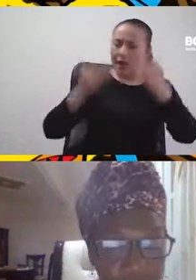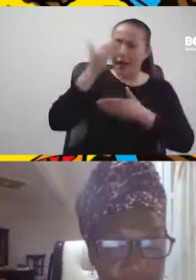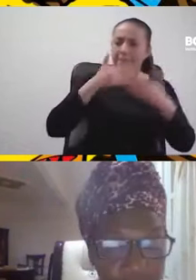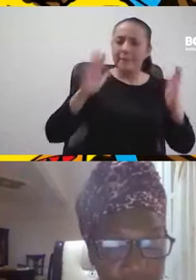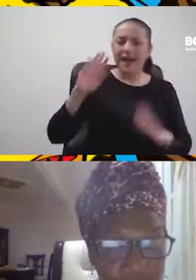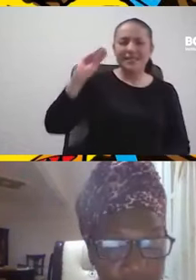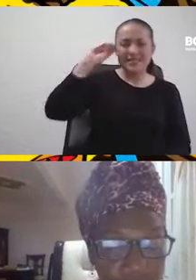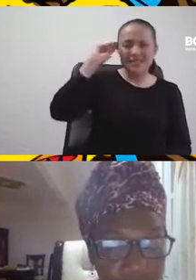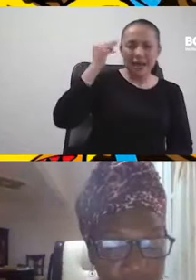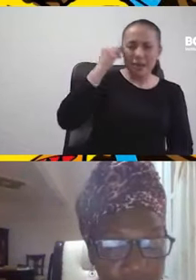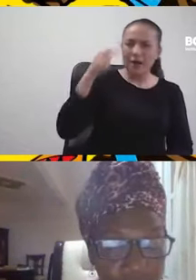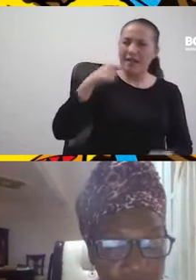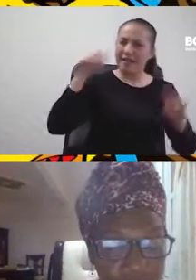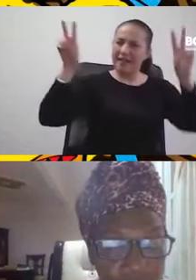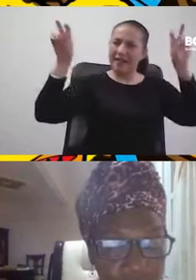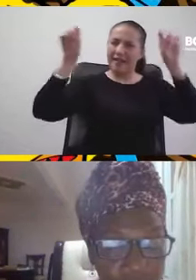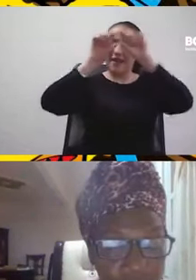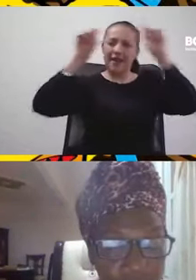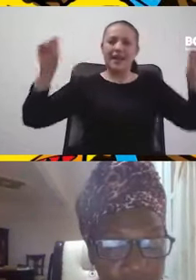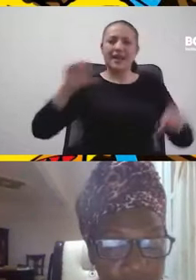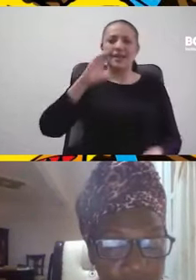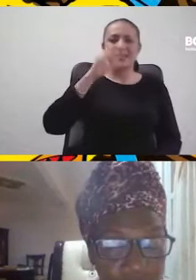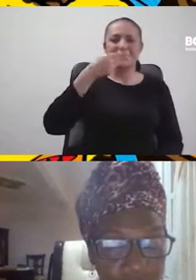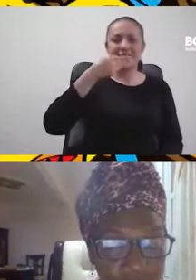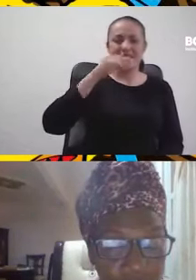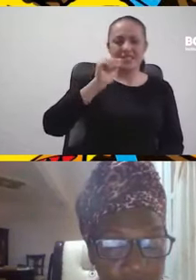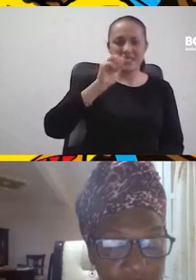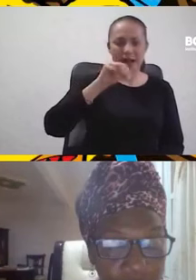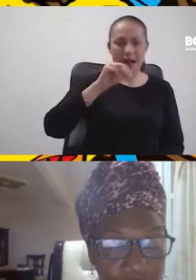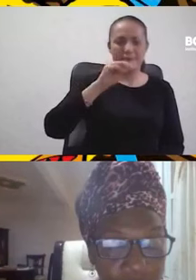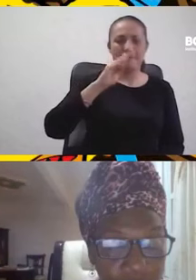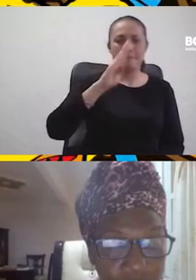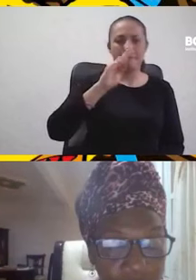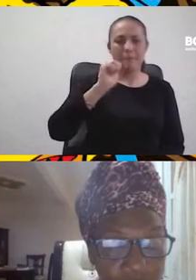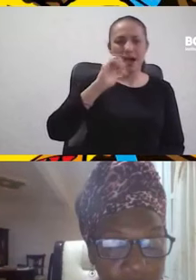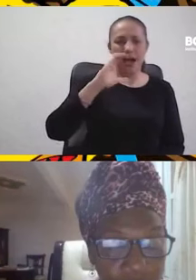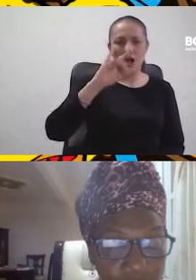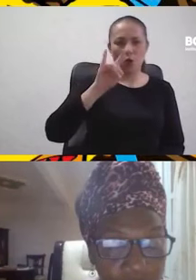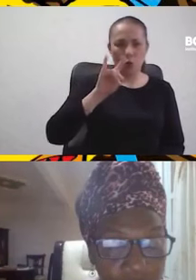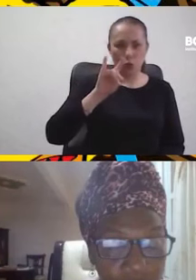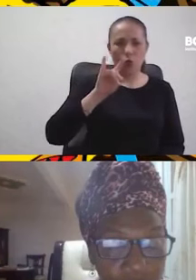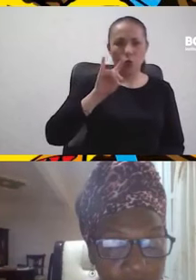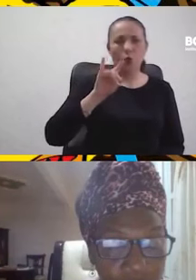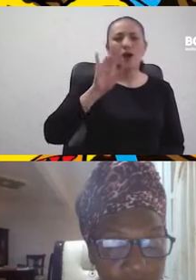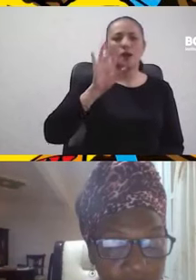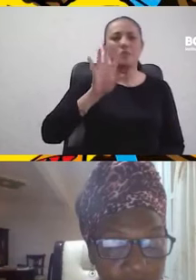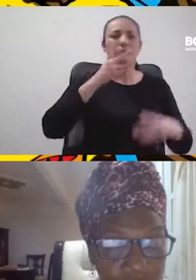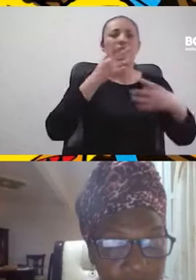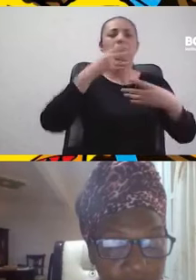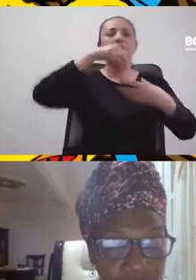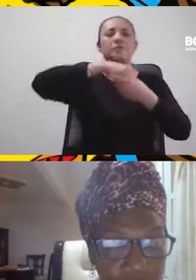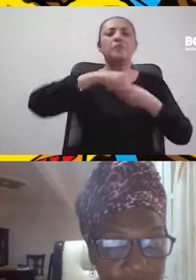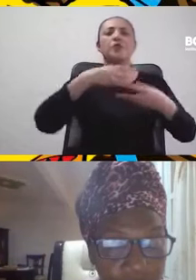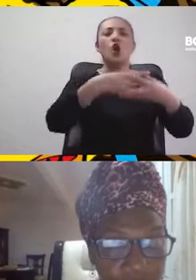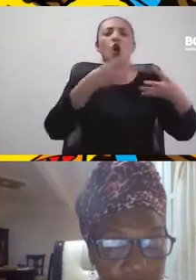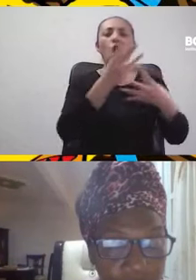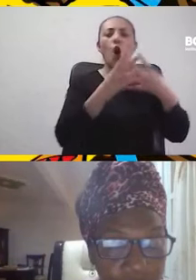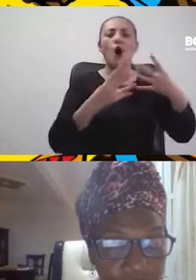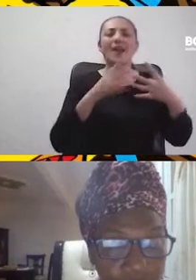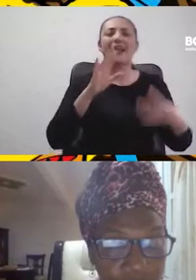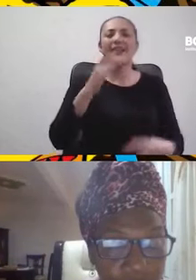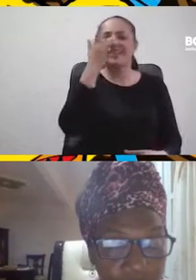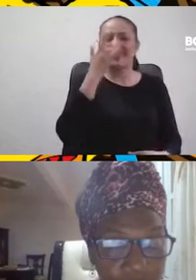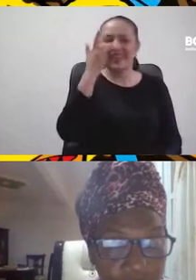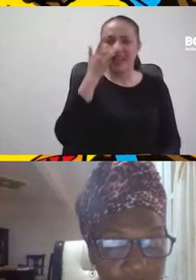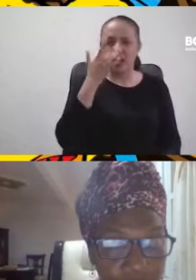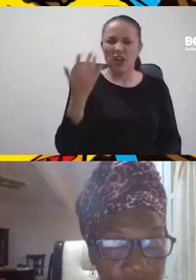título, Chambacú Corral de Negro, ¿quiénes están en el corral? ¿Quiénes son los que deben estar en el corral? Entonces